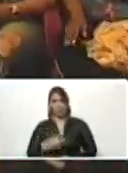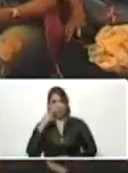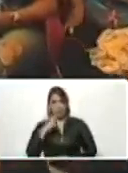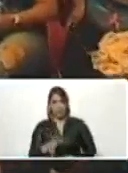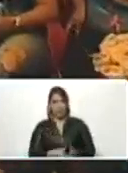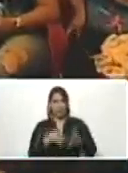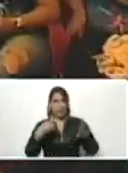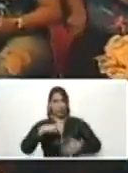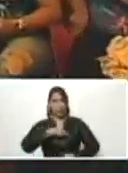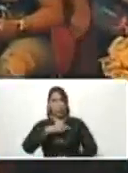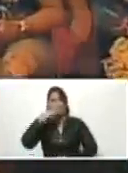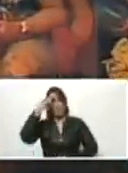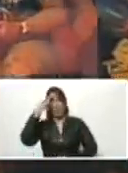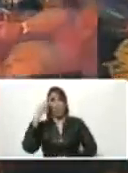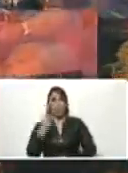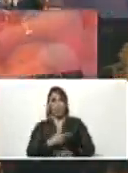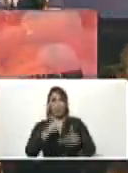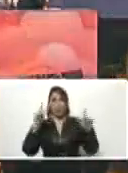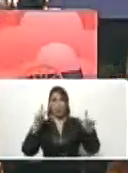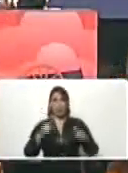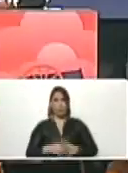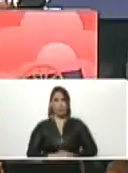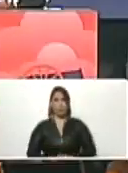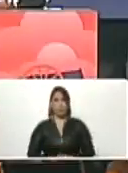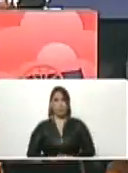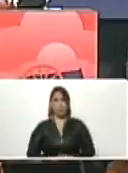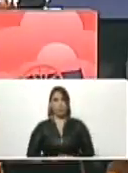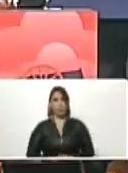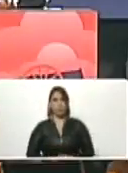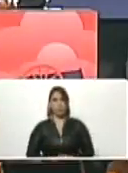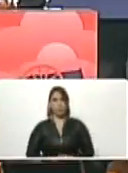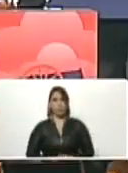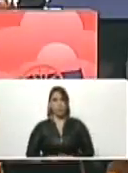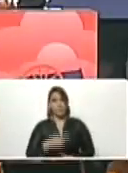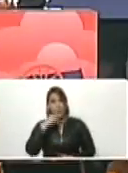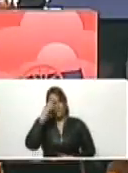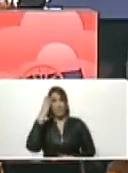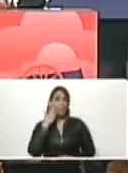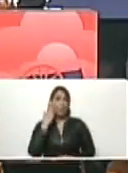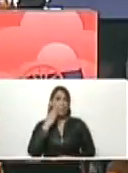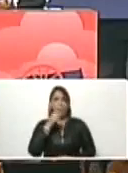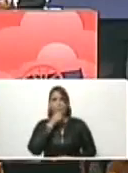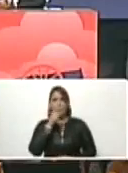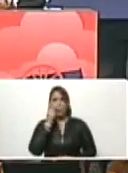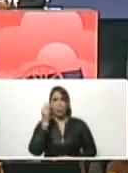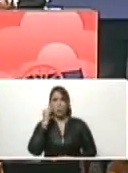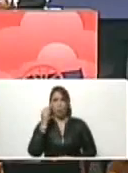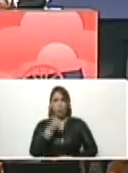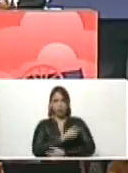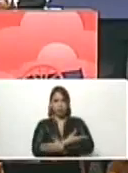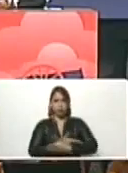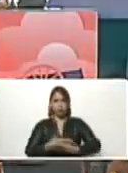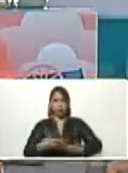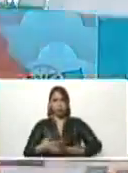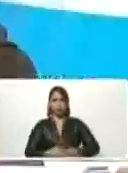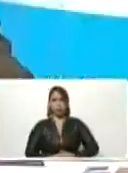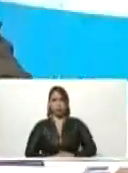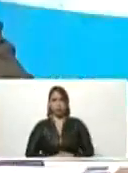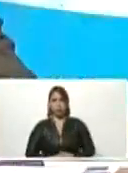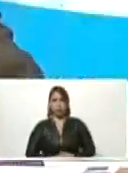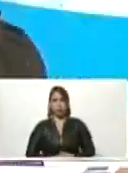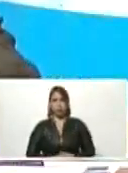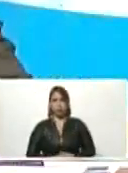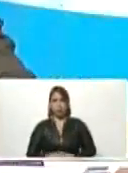nuestros padres, madres, abuelos y abuelas, es la grandeza que corre por nuestra